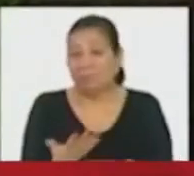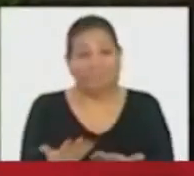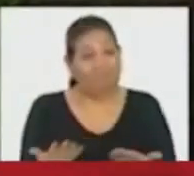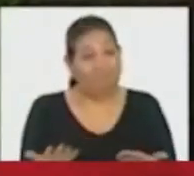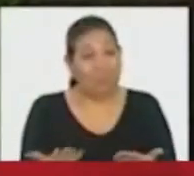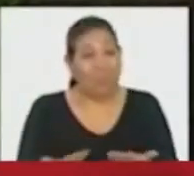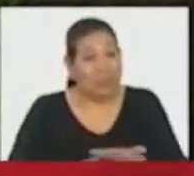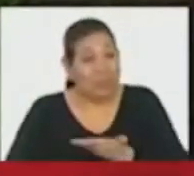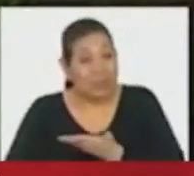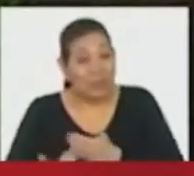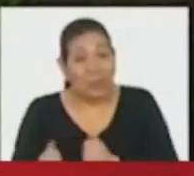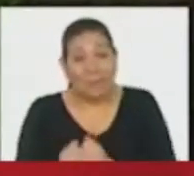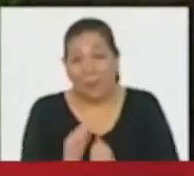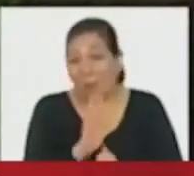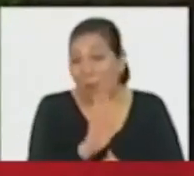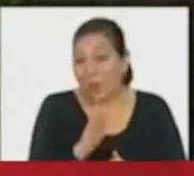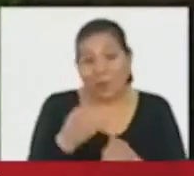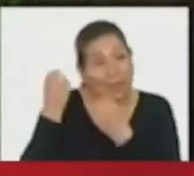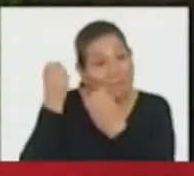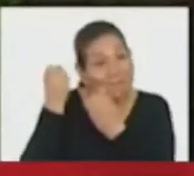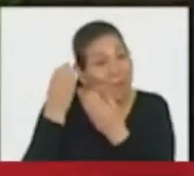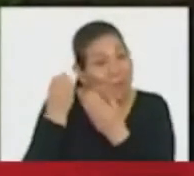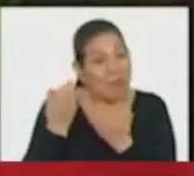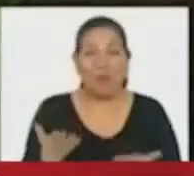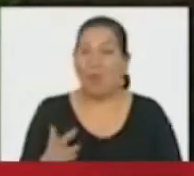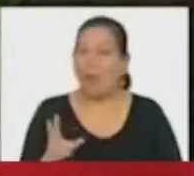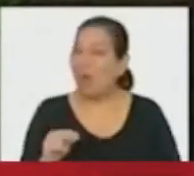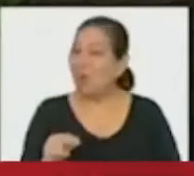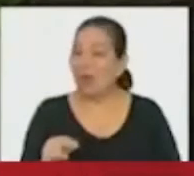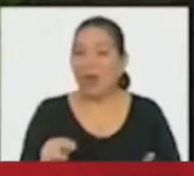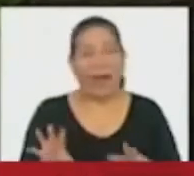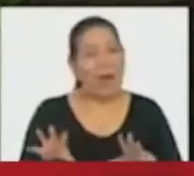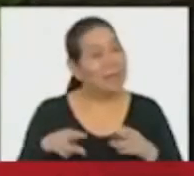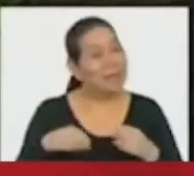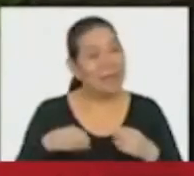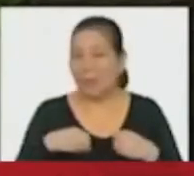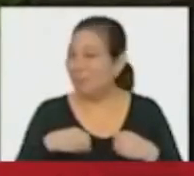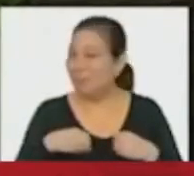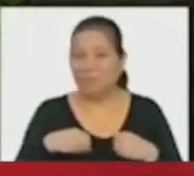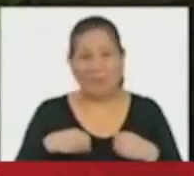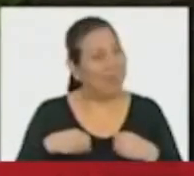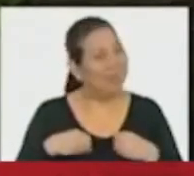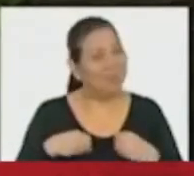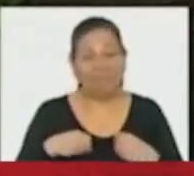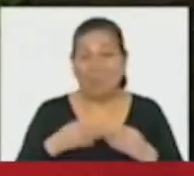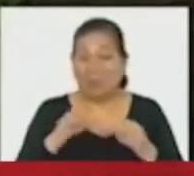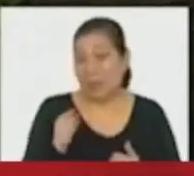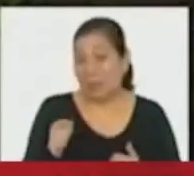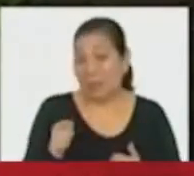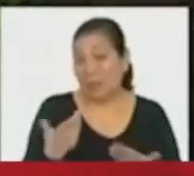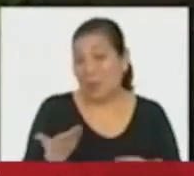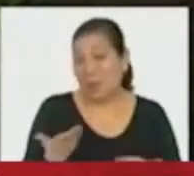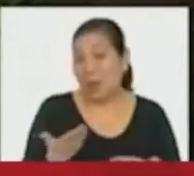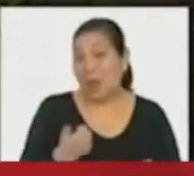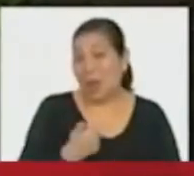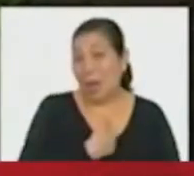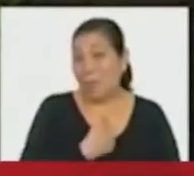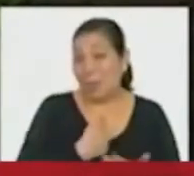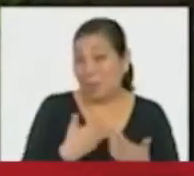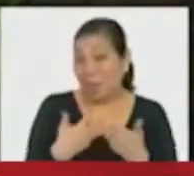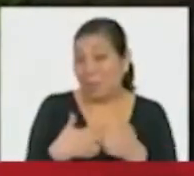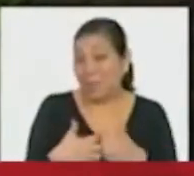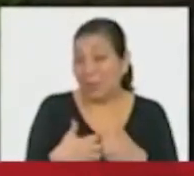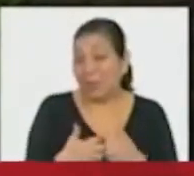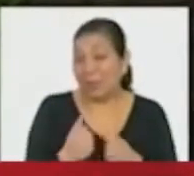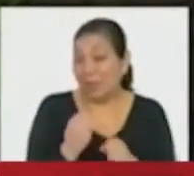estamos en negociación con ellos pero con esta información no se aceptaría su adquisición la propia empresa